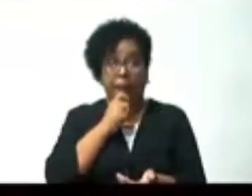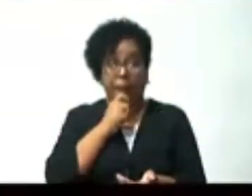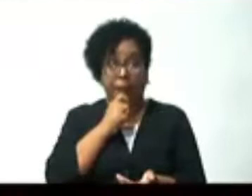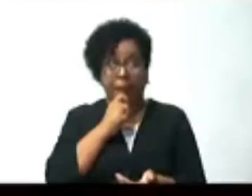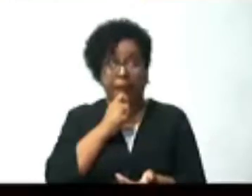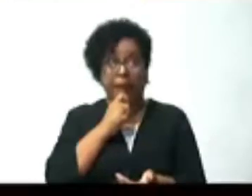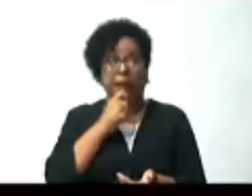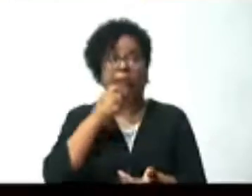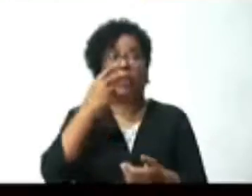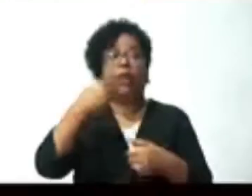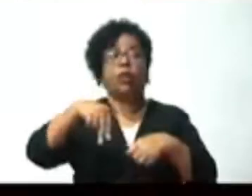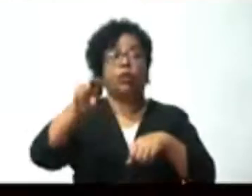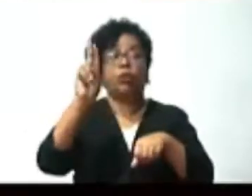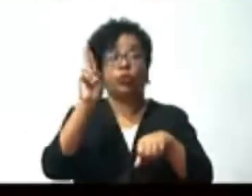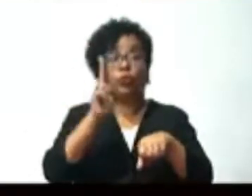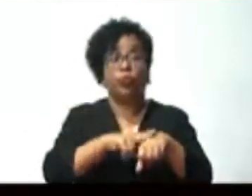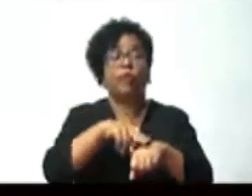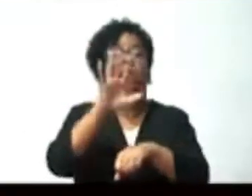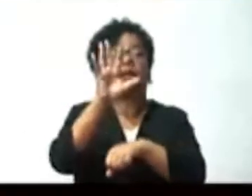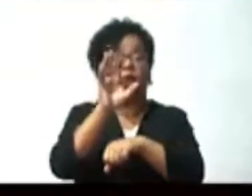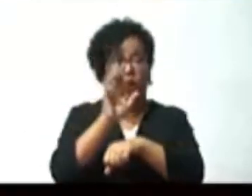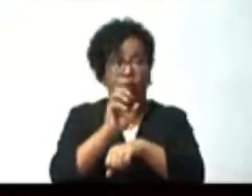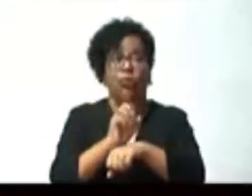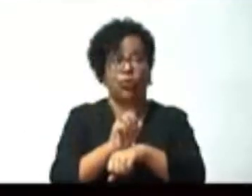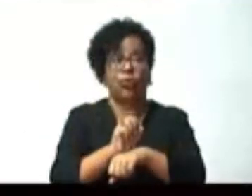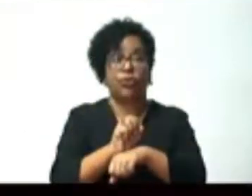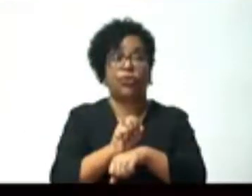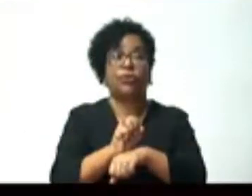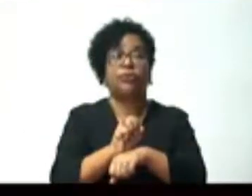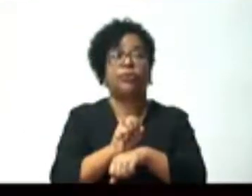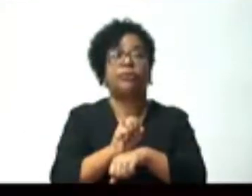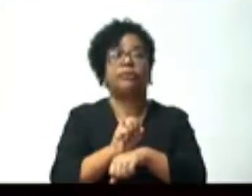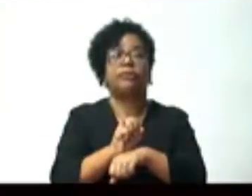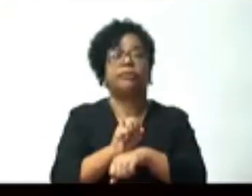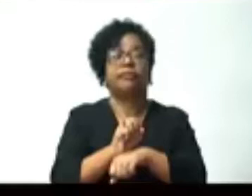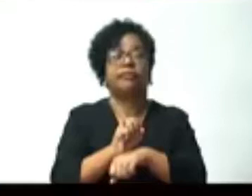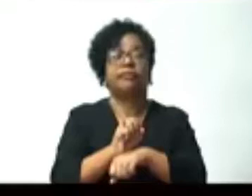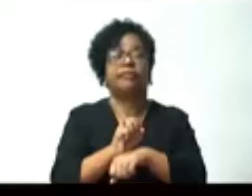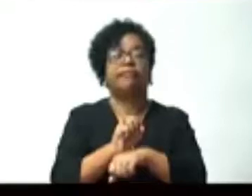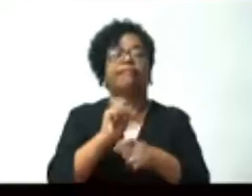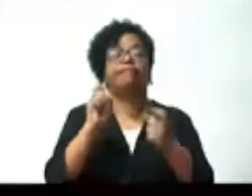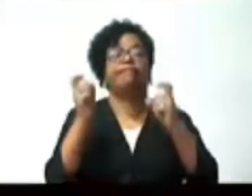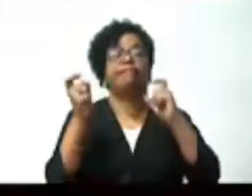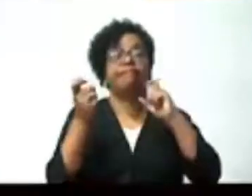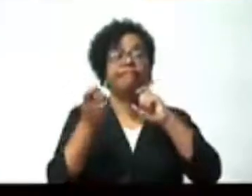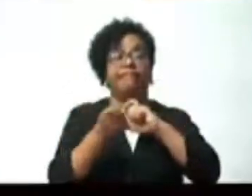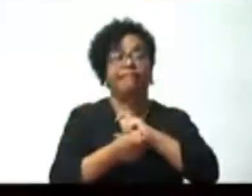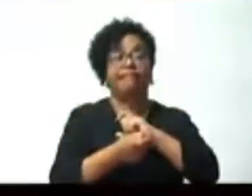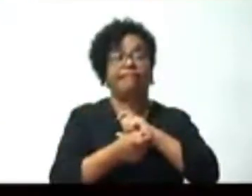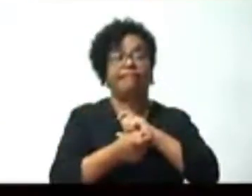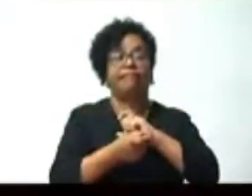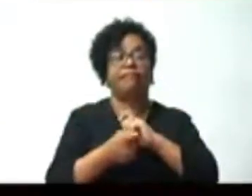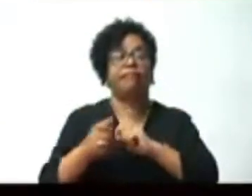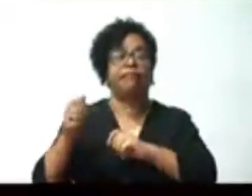académico, del periodista que ejerce su profesión con una cámara al